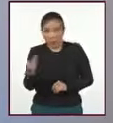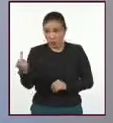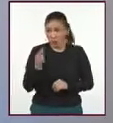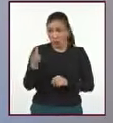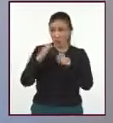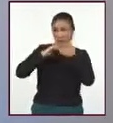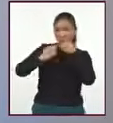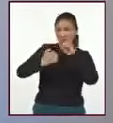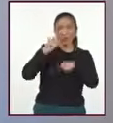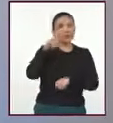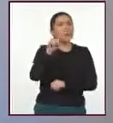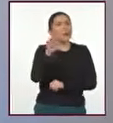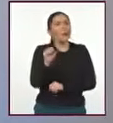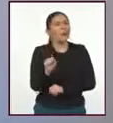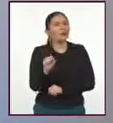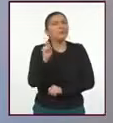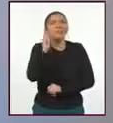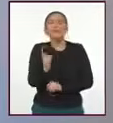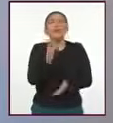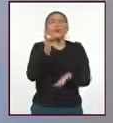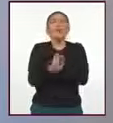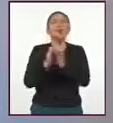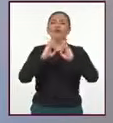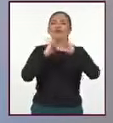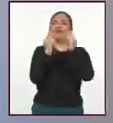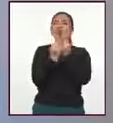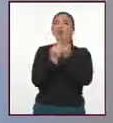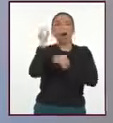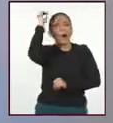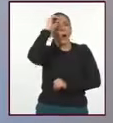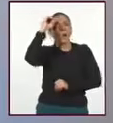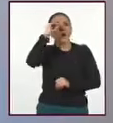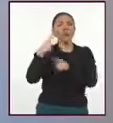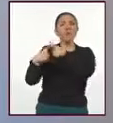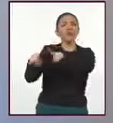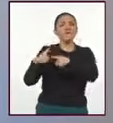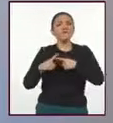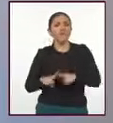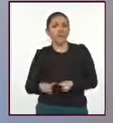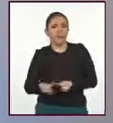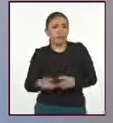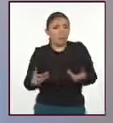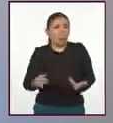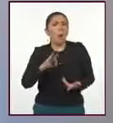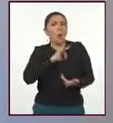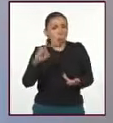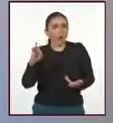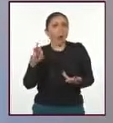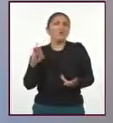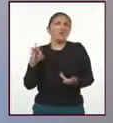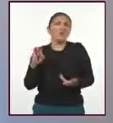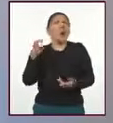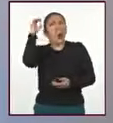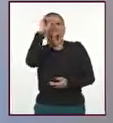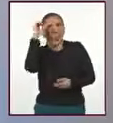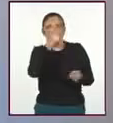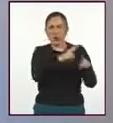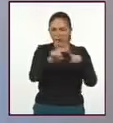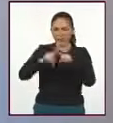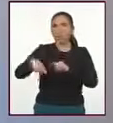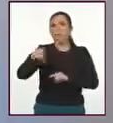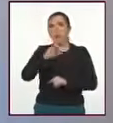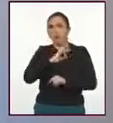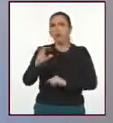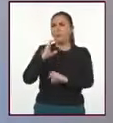enemigos. Realmente son solamente formas diferentes de pensar y uno puede llegar a un acuerdo, uno puede tratar de conciliar, llegar a